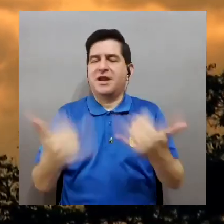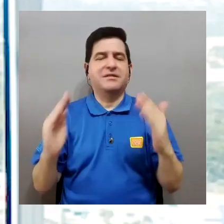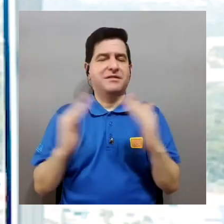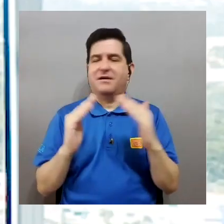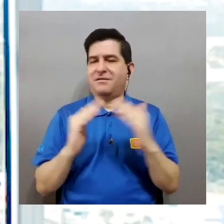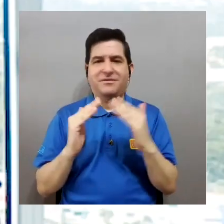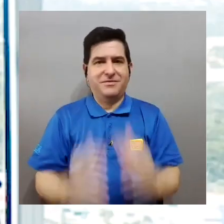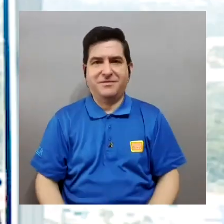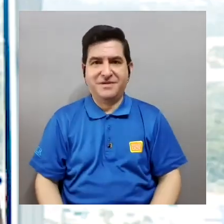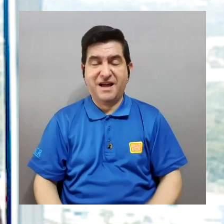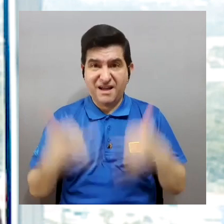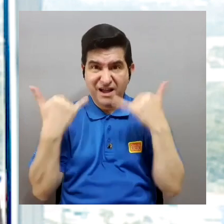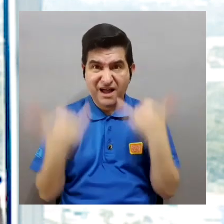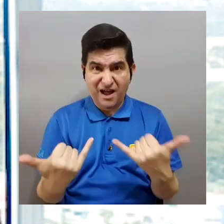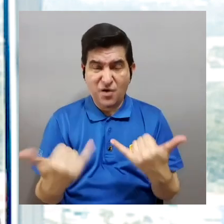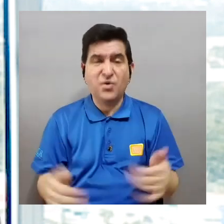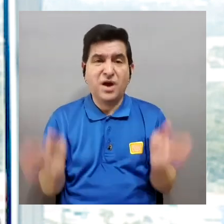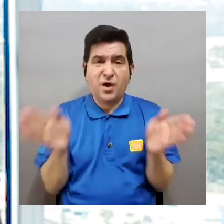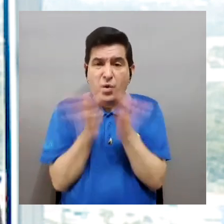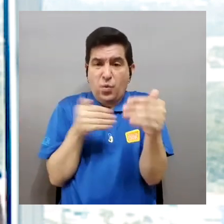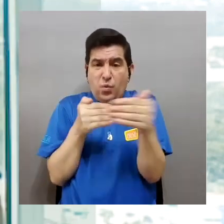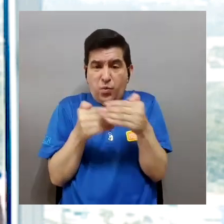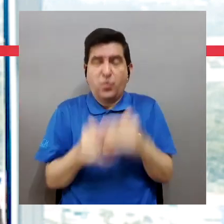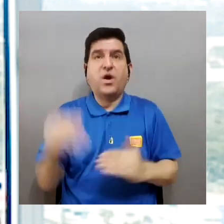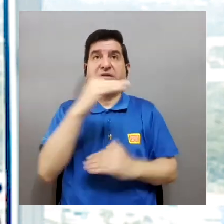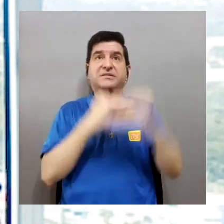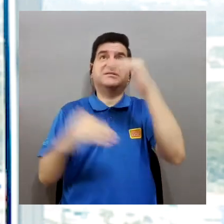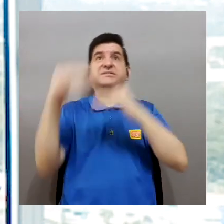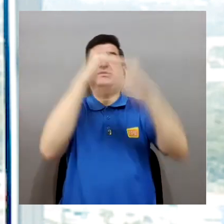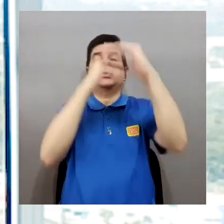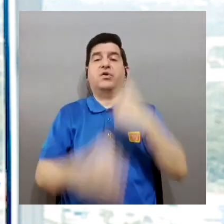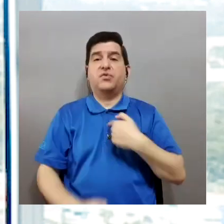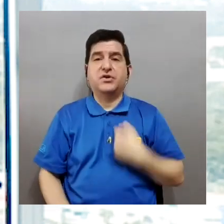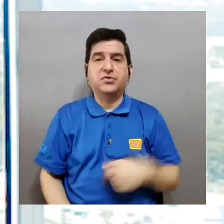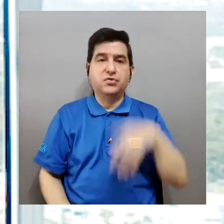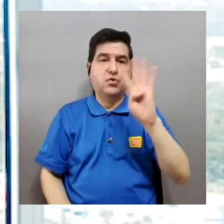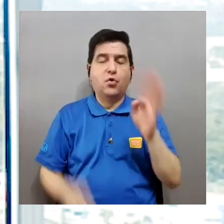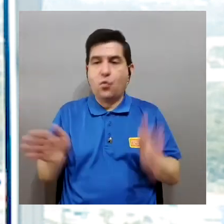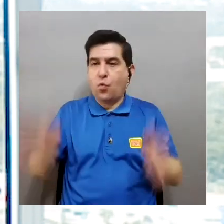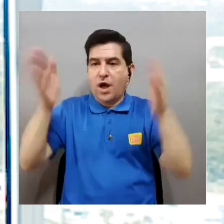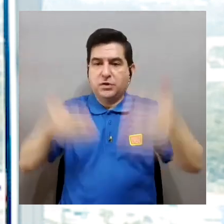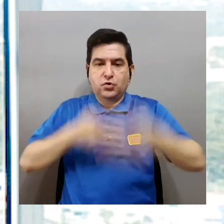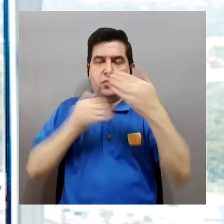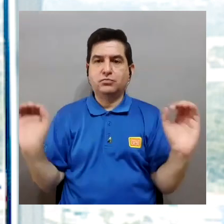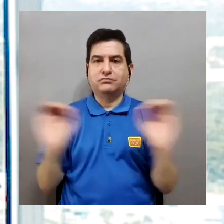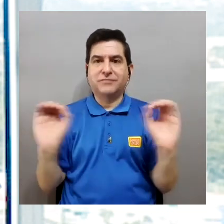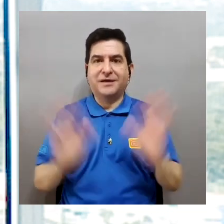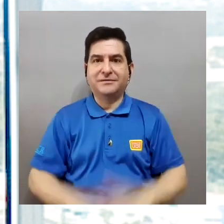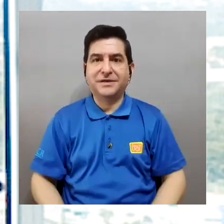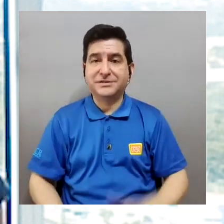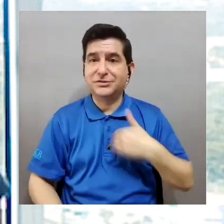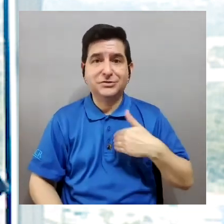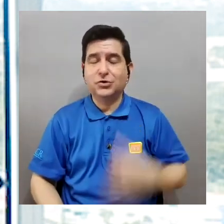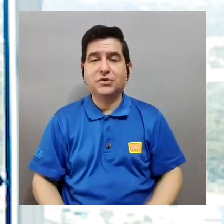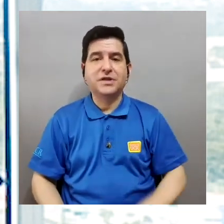ahorita. Ahorita es pequeño, es una torre, vivo entre 4 paredes, no